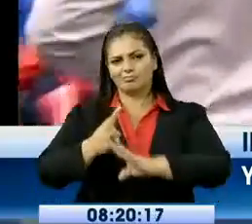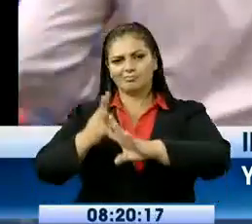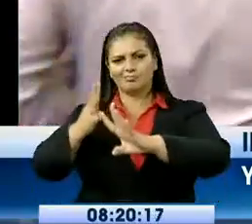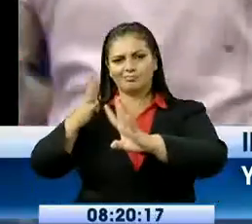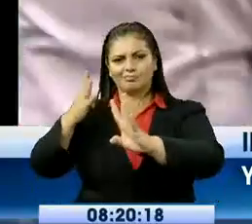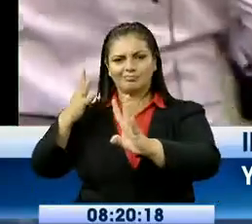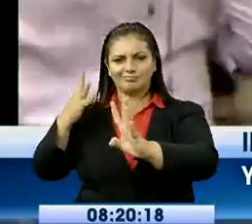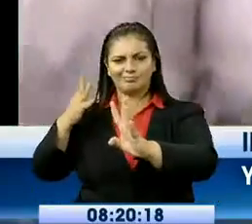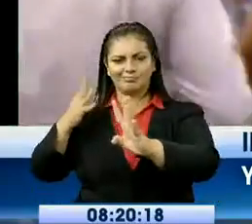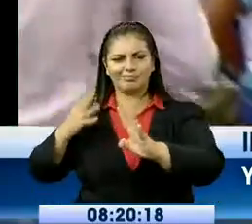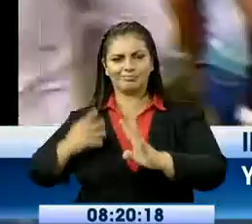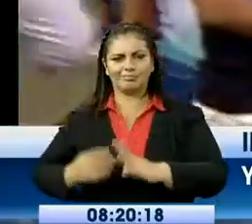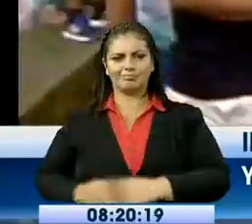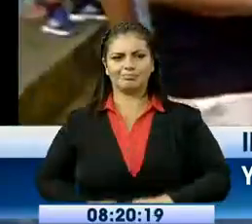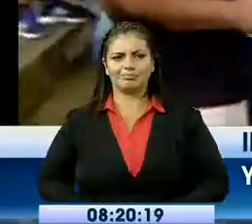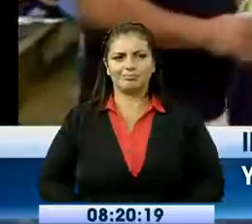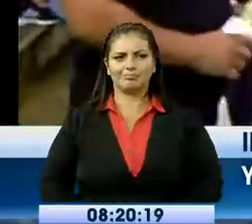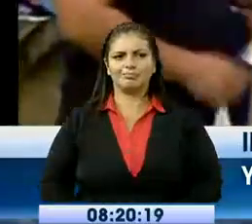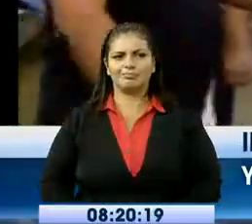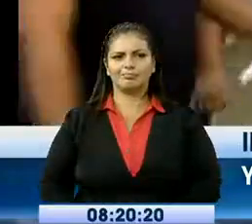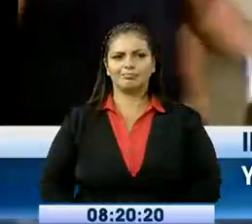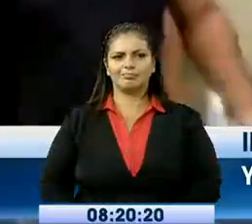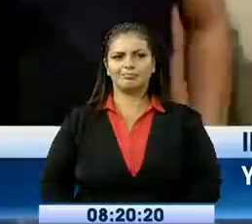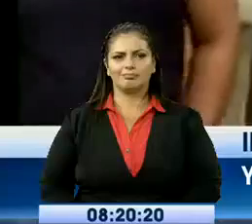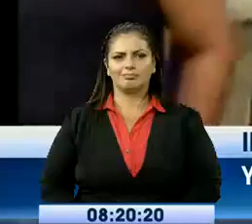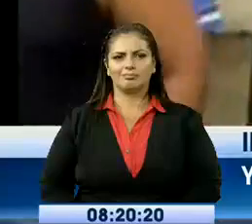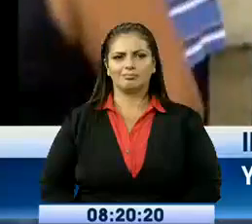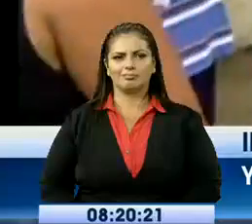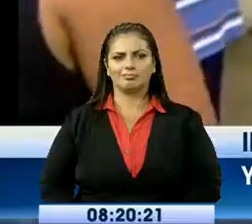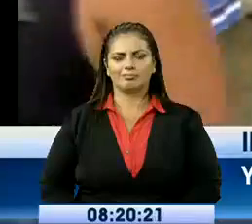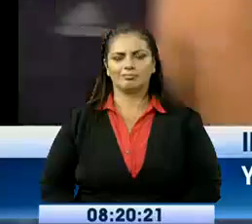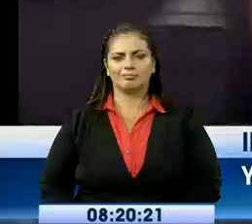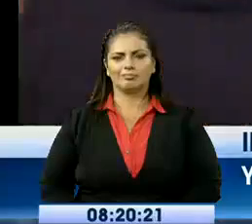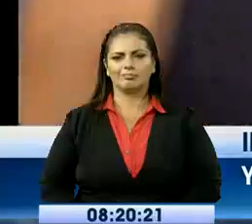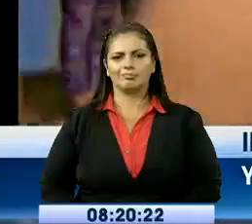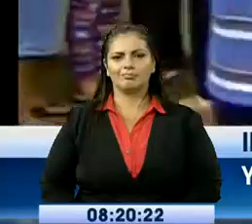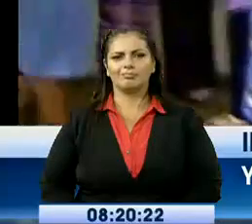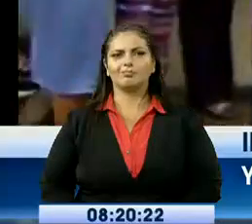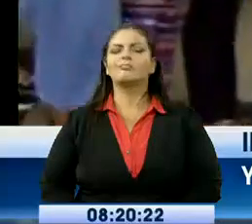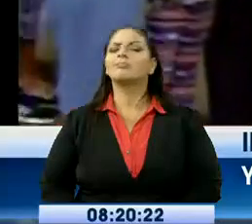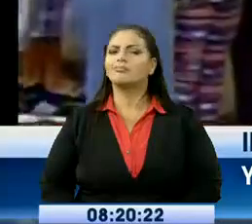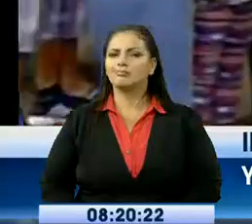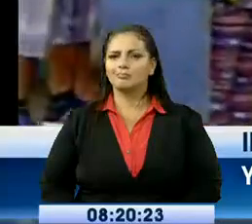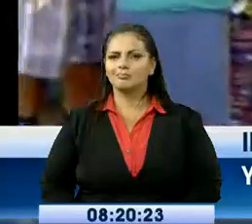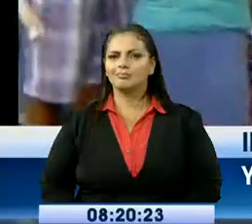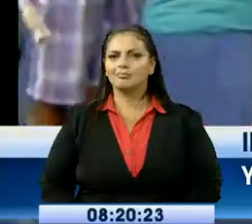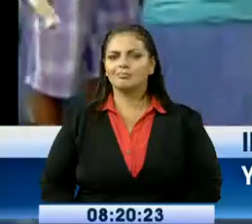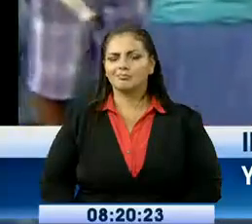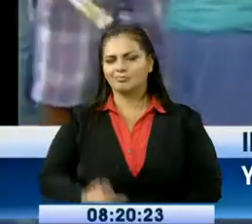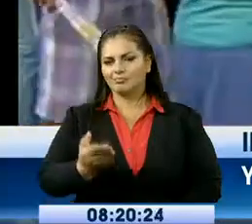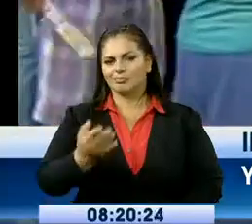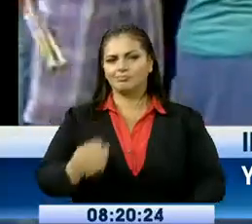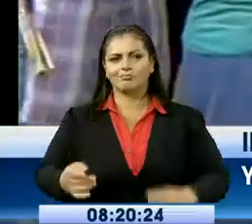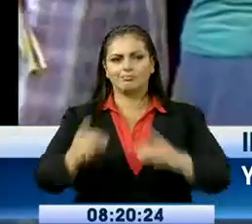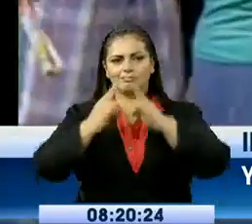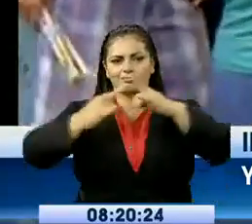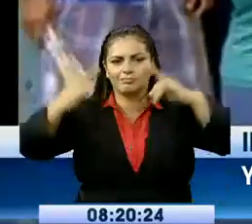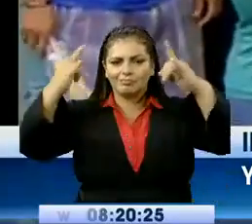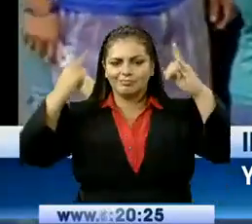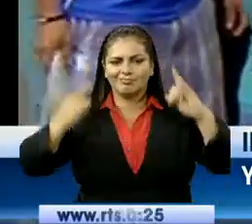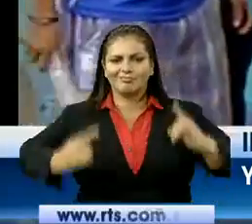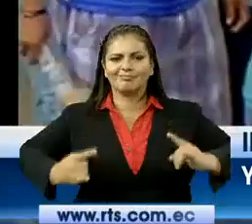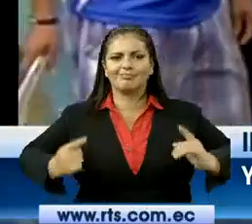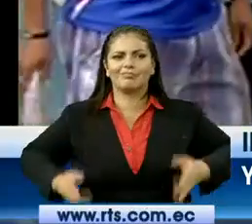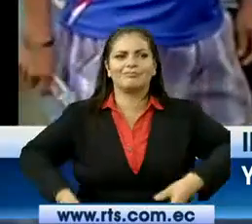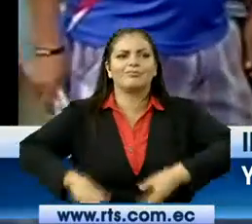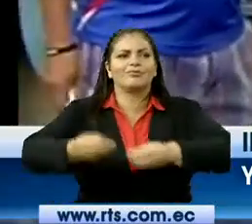larga para lo que es recibir el toldo respectivo y también para ser parte de lo que es la campaña de fumigación. Señor, buenos días.